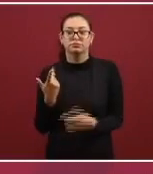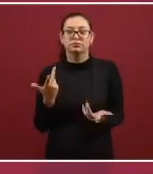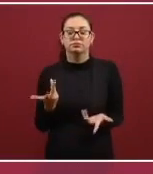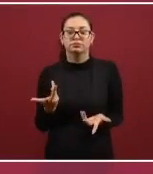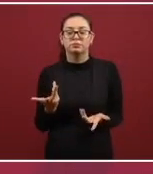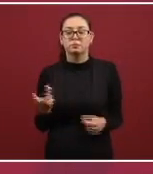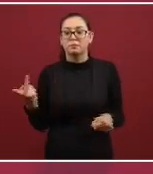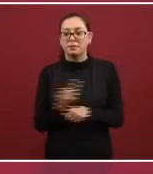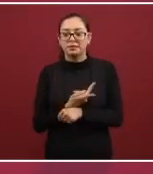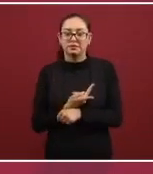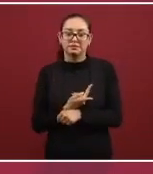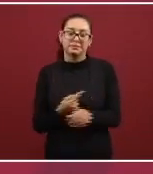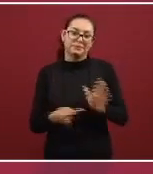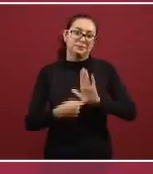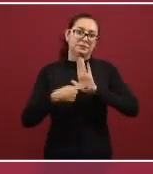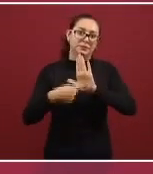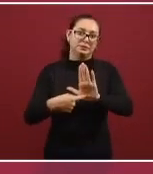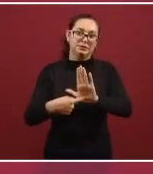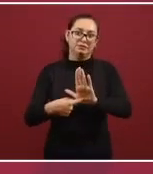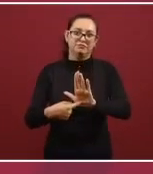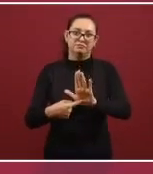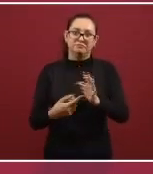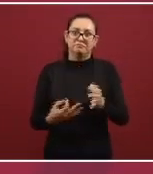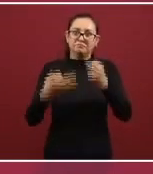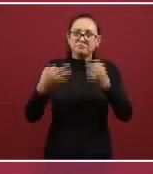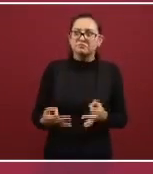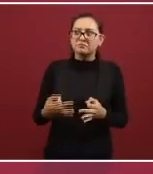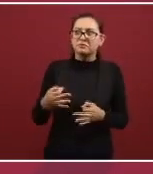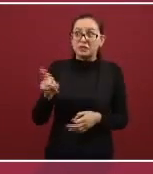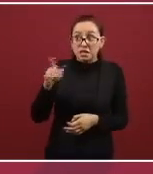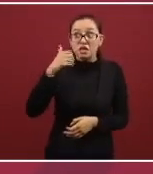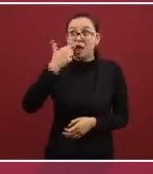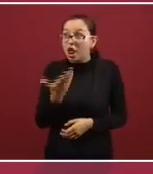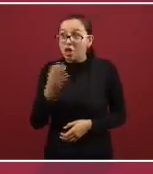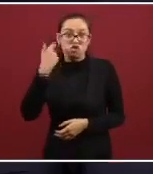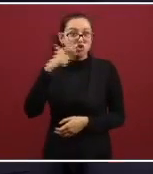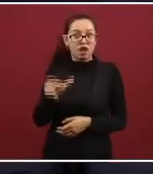significa definir posturas.